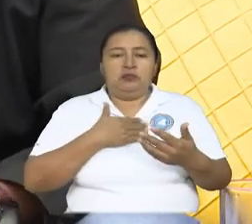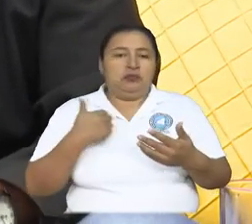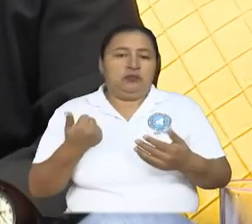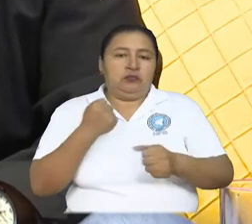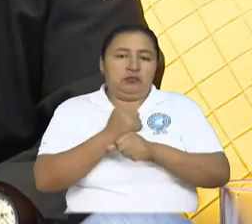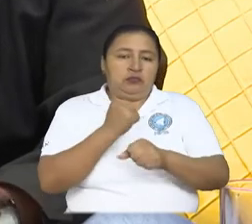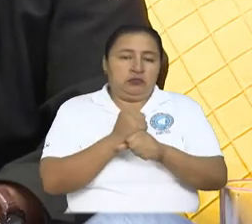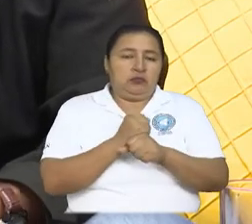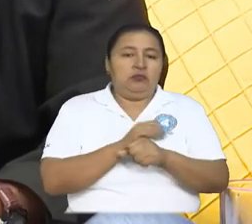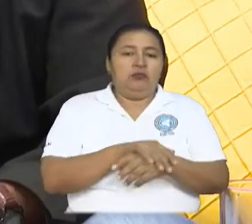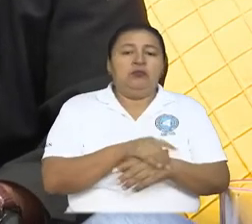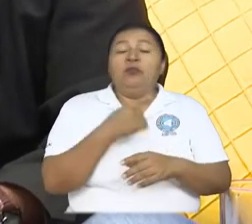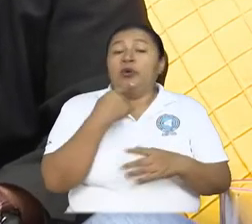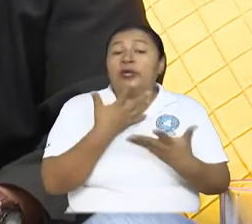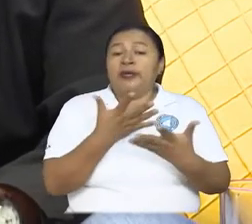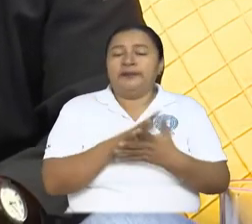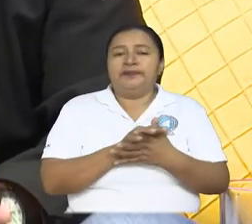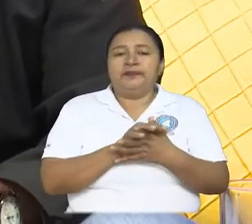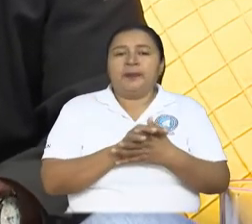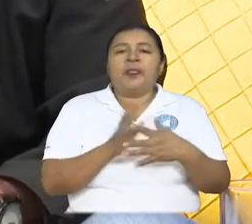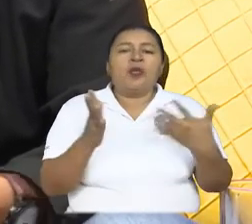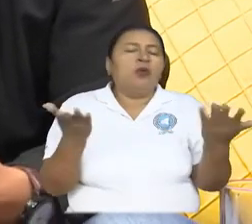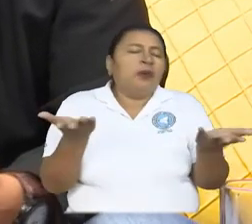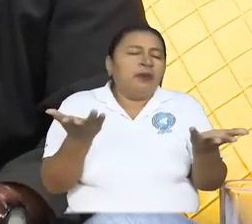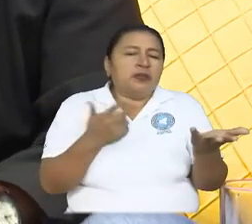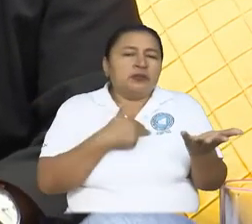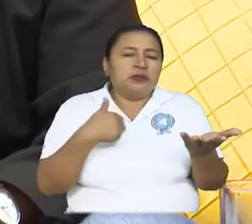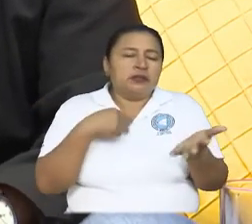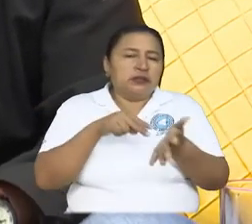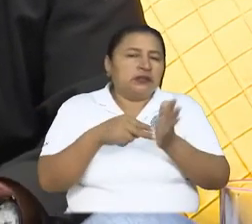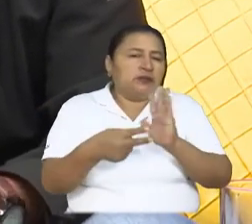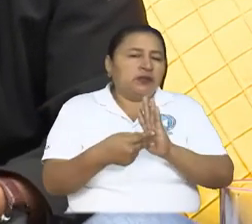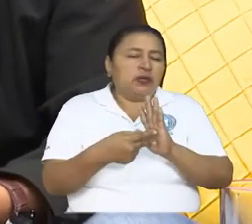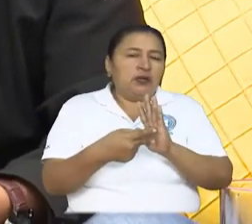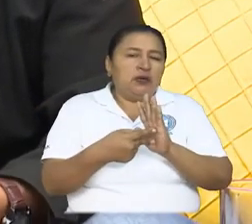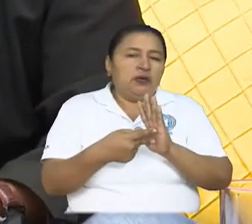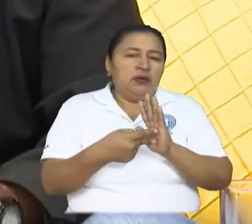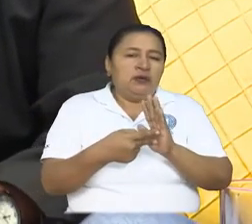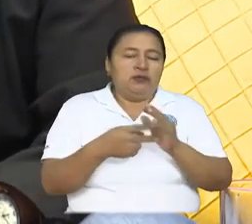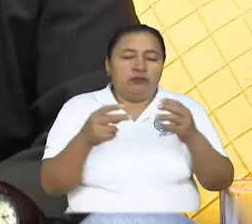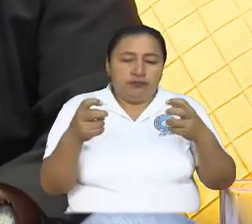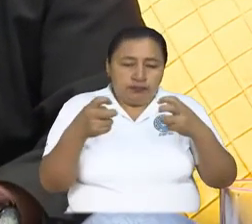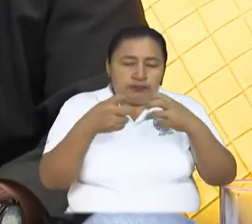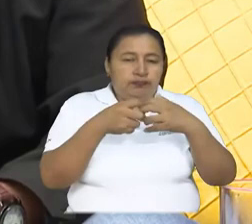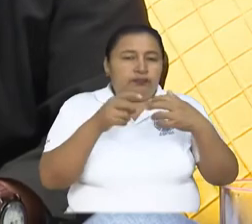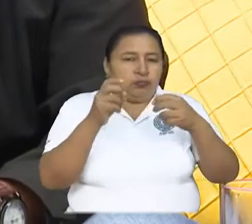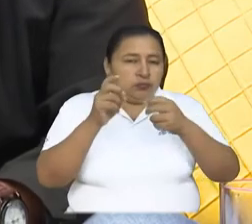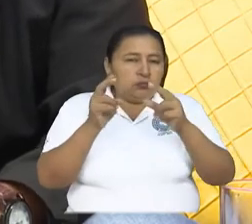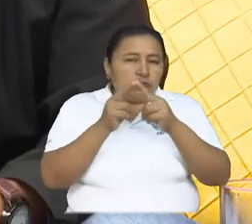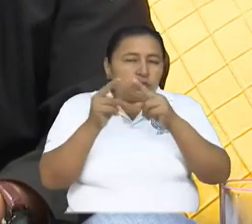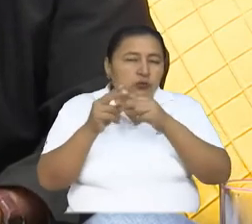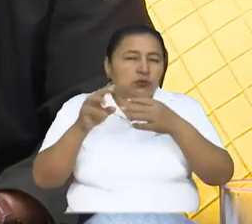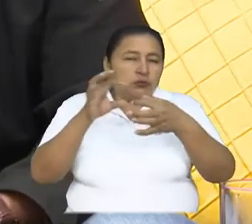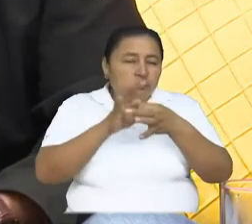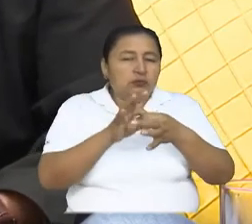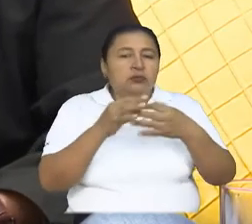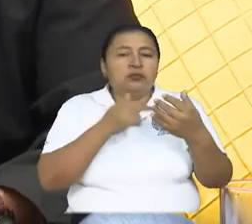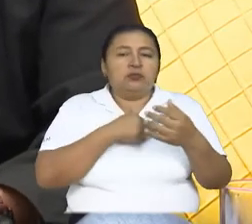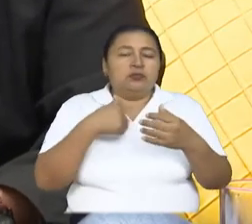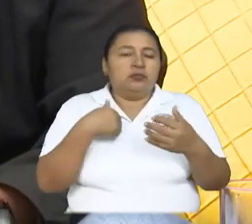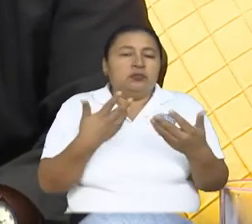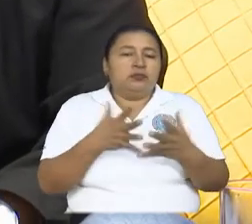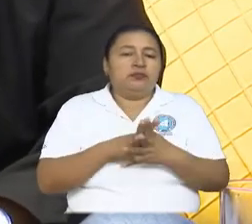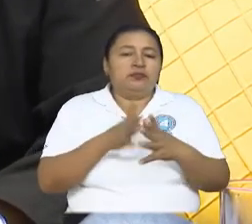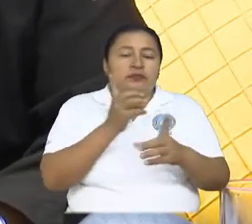pues verdad claro por qué por dónde pasa eso qué significa vincular no significa que tenemos